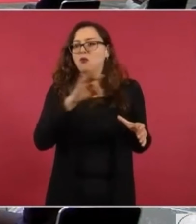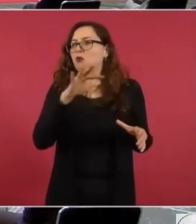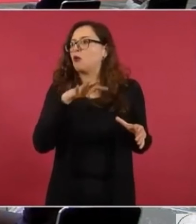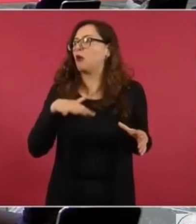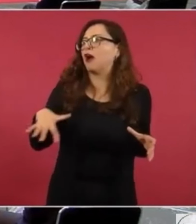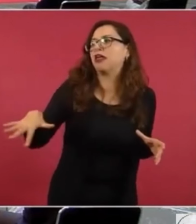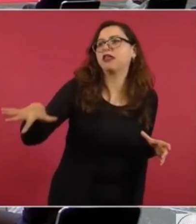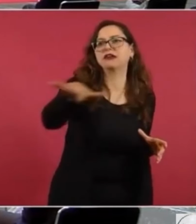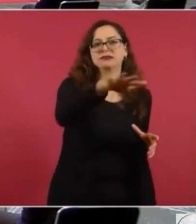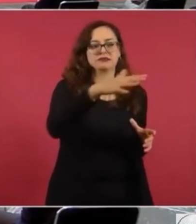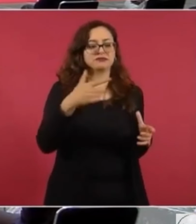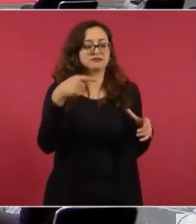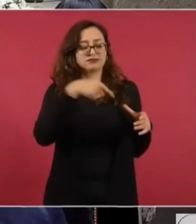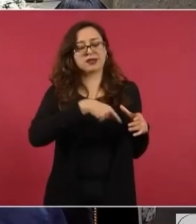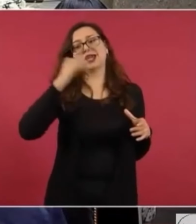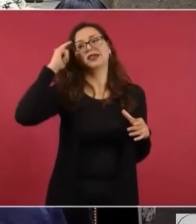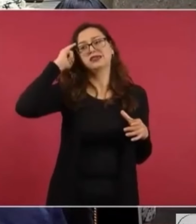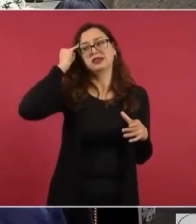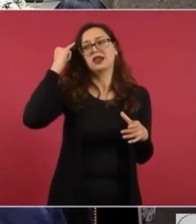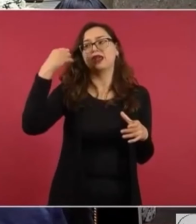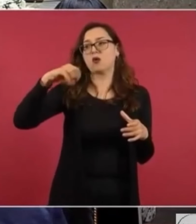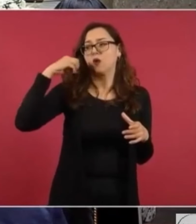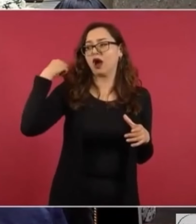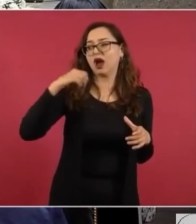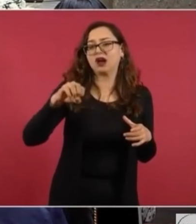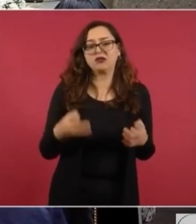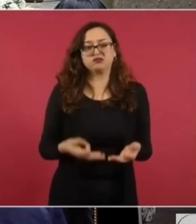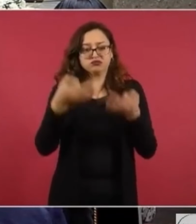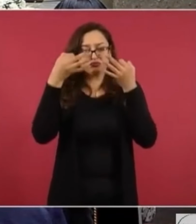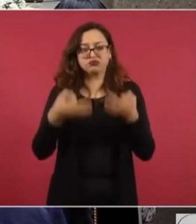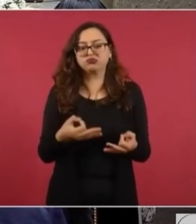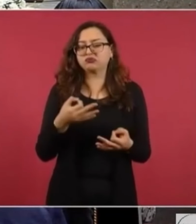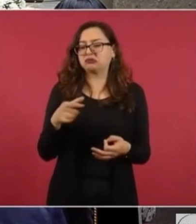indígena oaxaqueño y sus prácticas autonómicas.